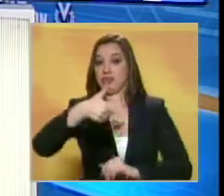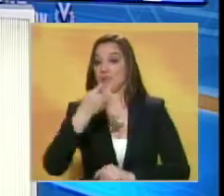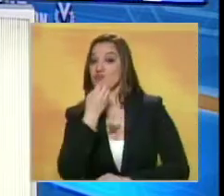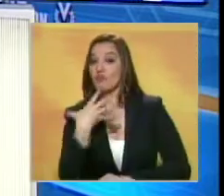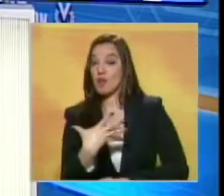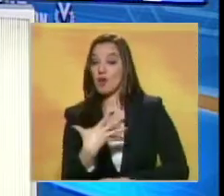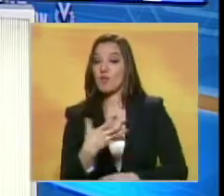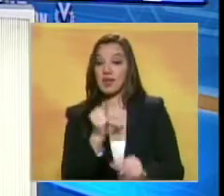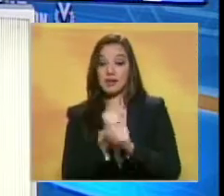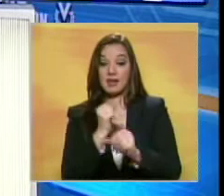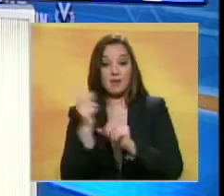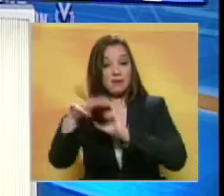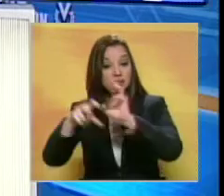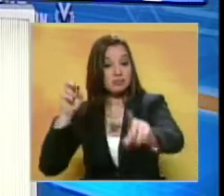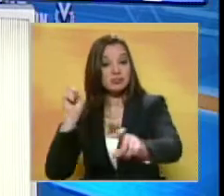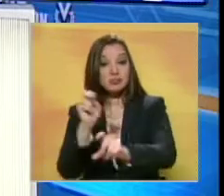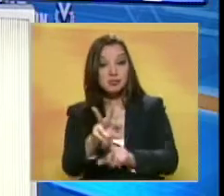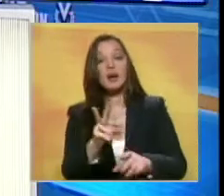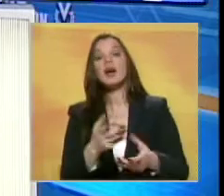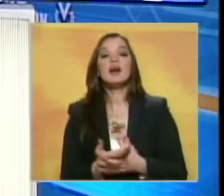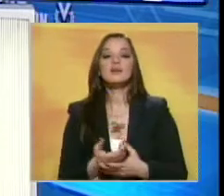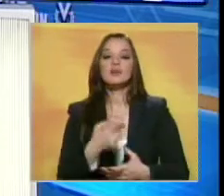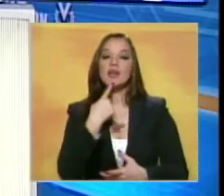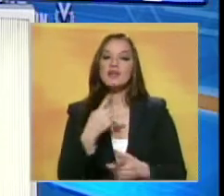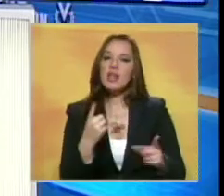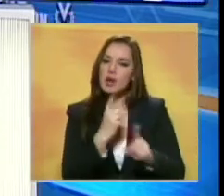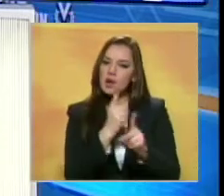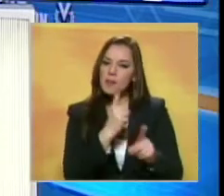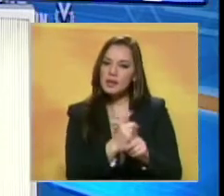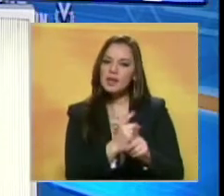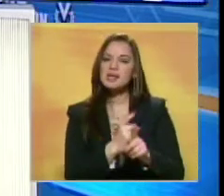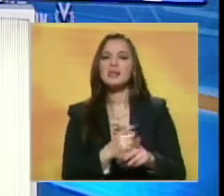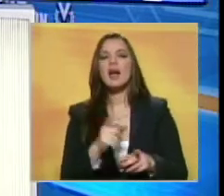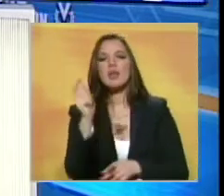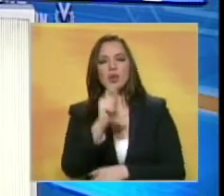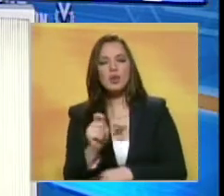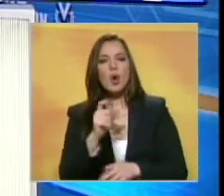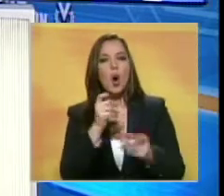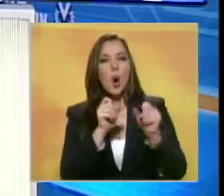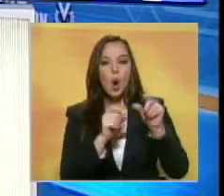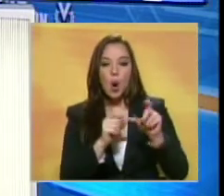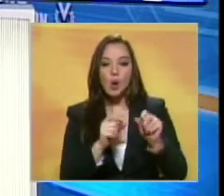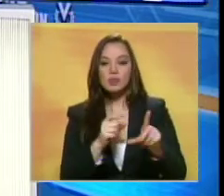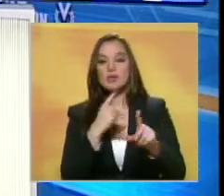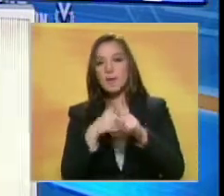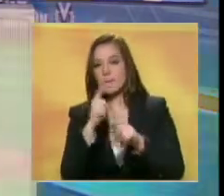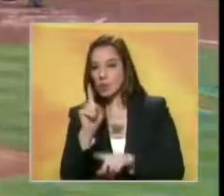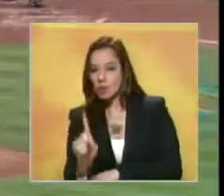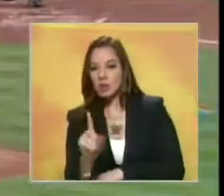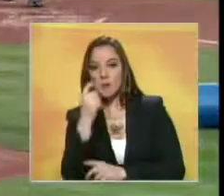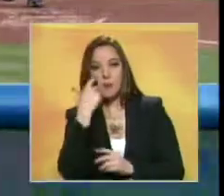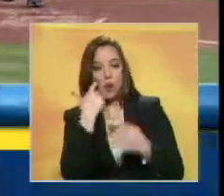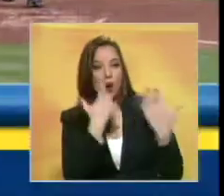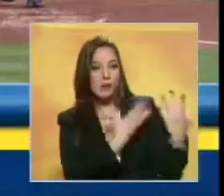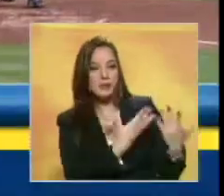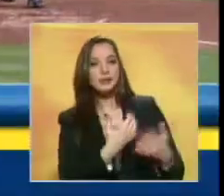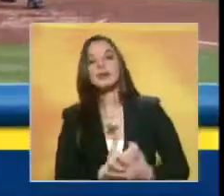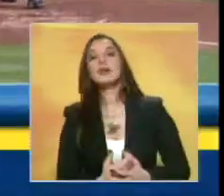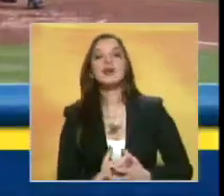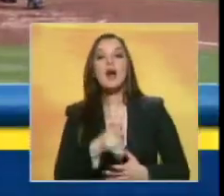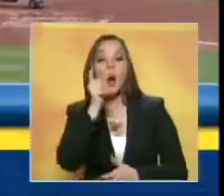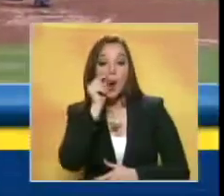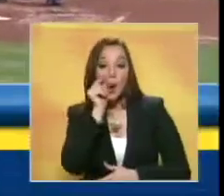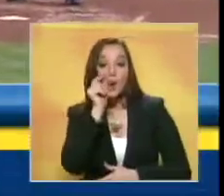carreras permitidas, en la victoria de los Marineros de Seattle contra los Azulejos de Toronto de 11 carreras por 1. Vamos al Safeco Field, donde Hernández volvió